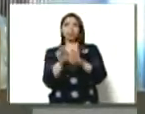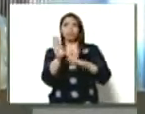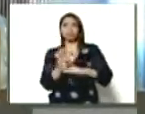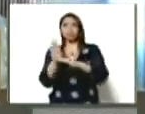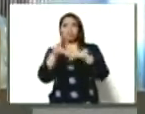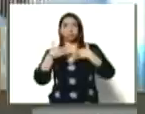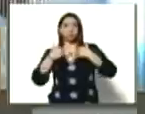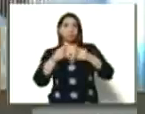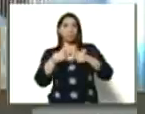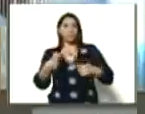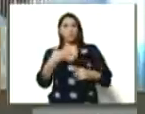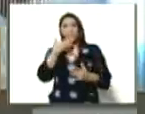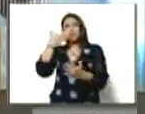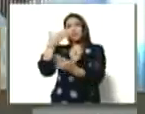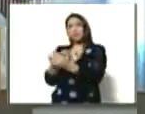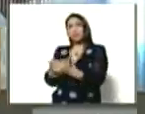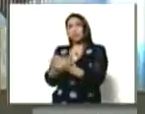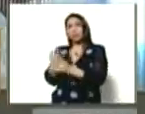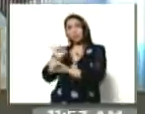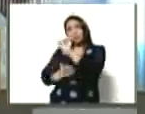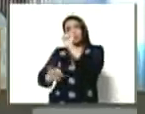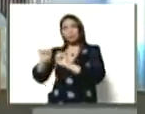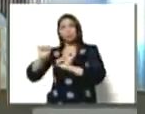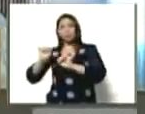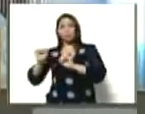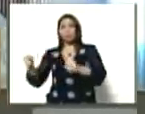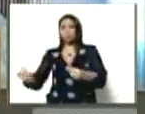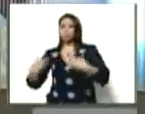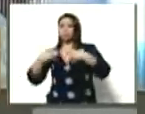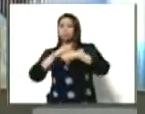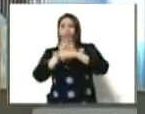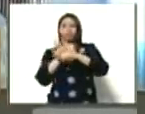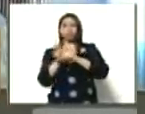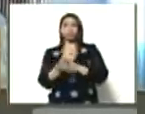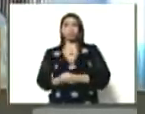exigidos para la prevención del contagio por COVID-19.